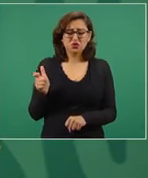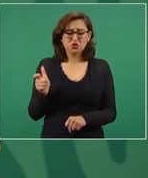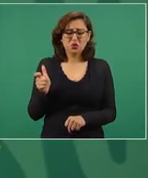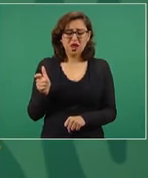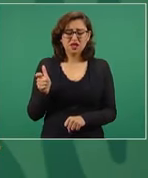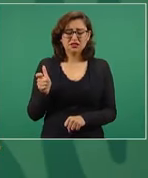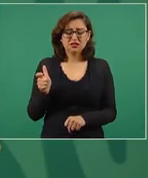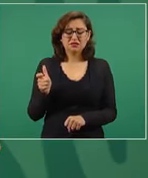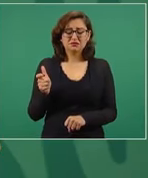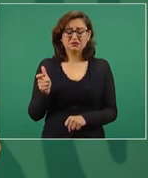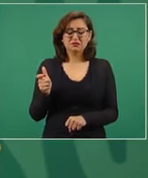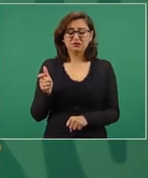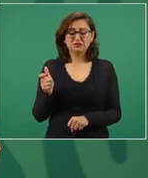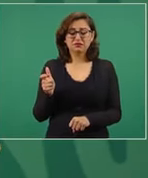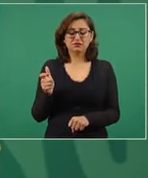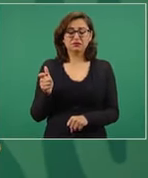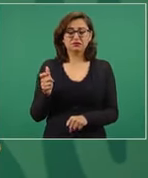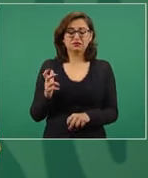Ahora